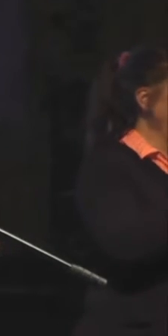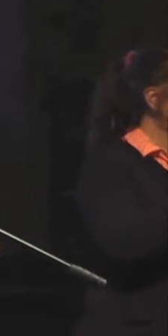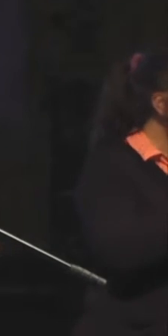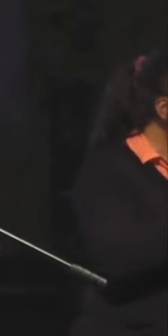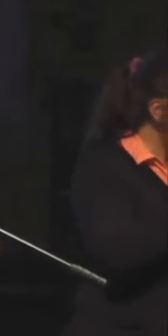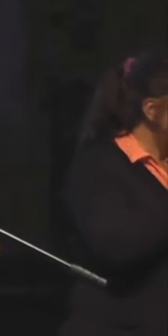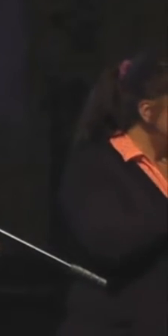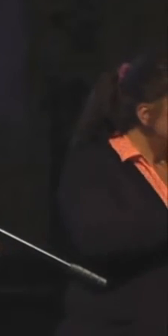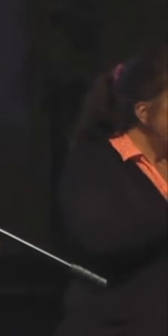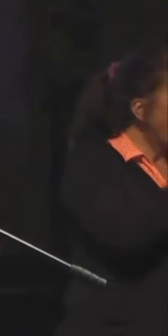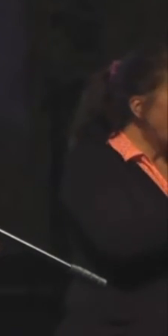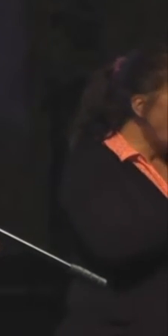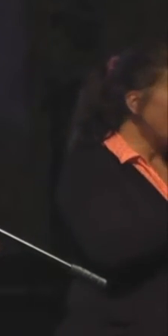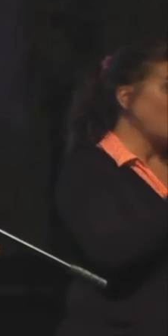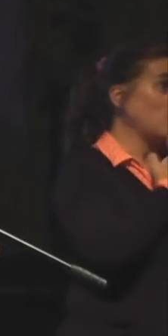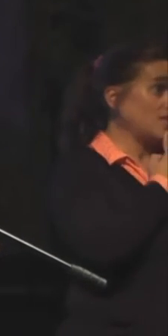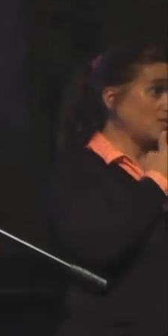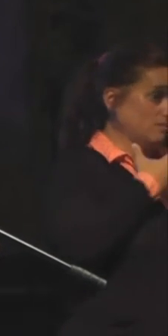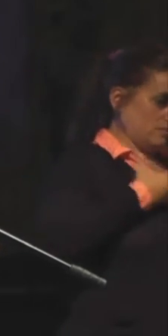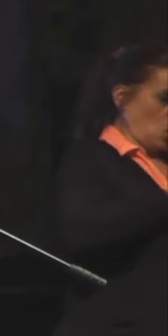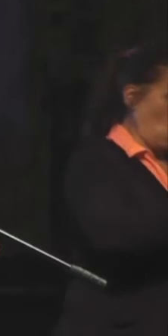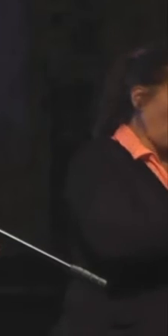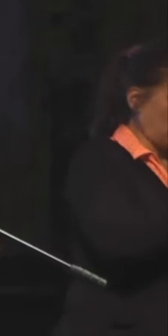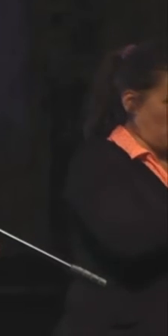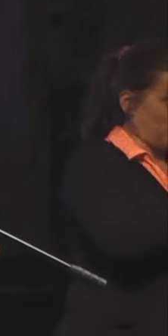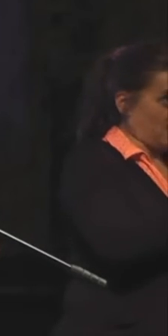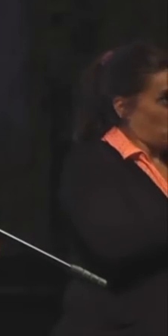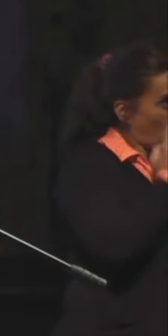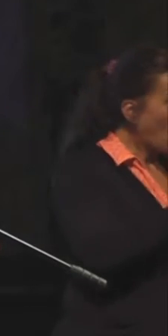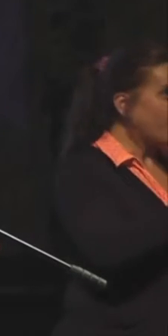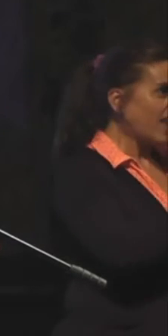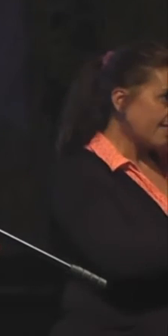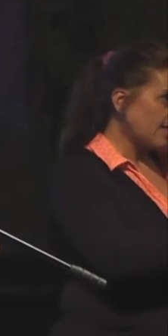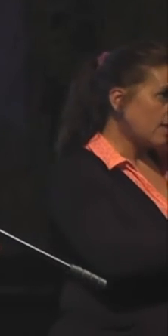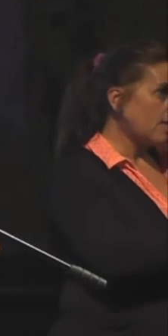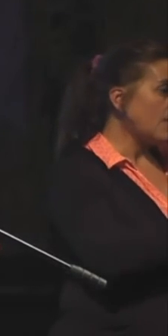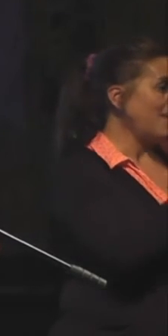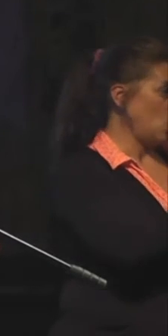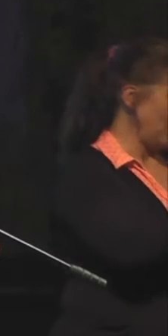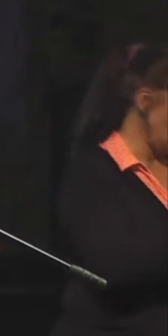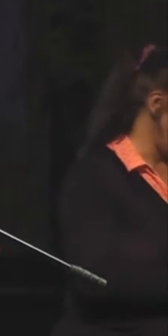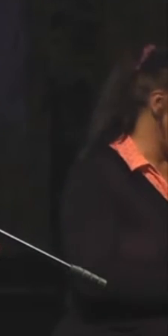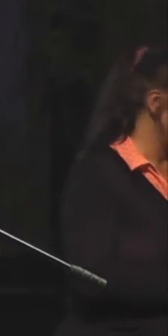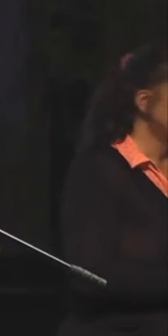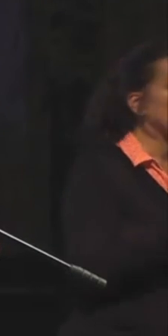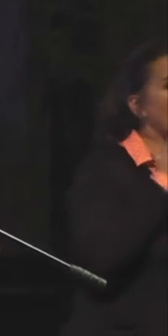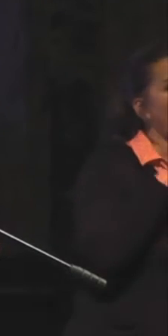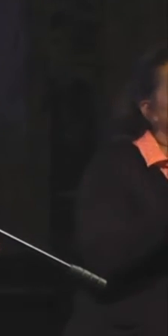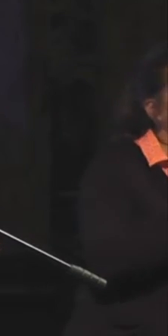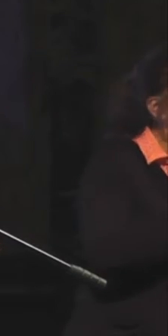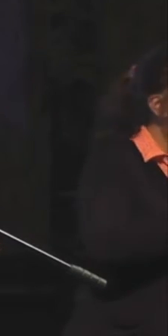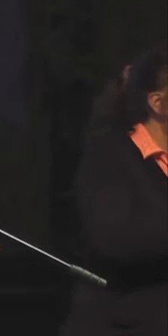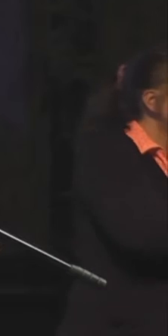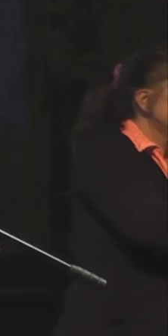paso adelante que alguno se muda 2 al frente del partido nacional obviamente que la emoción